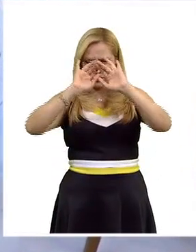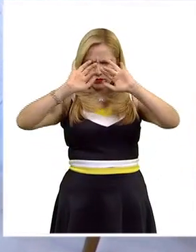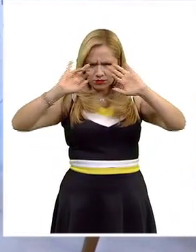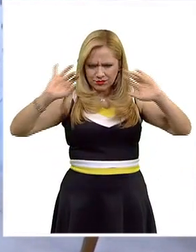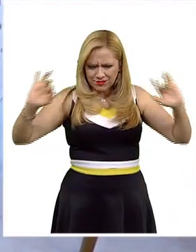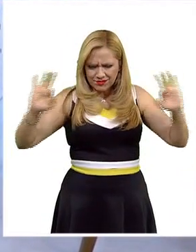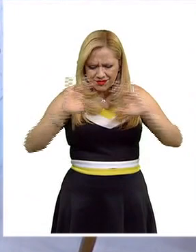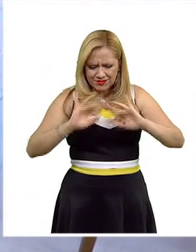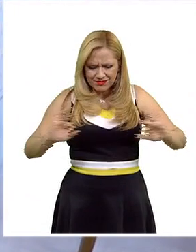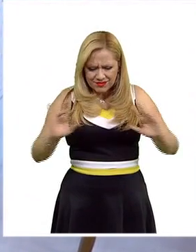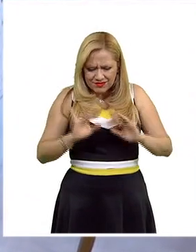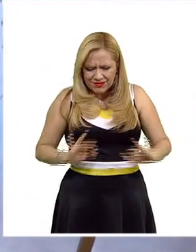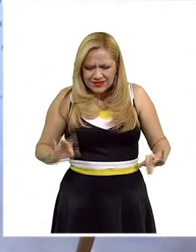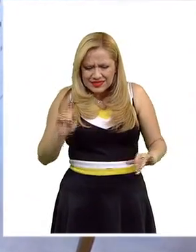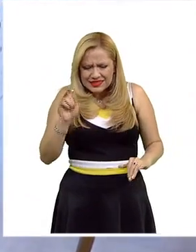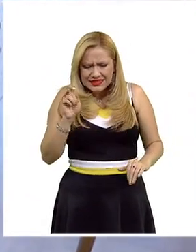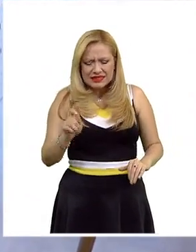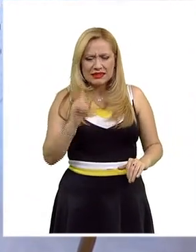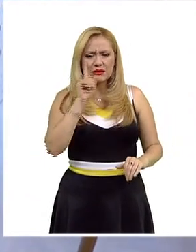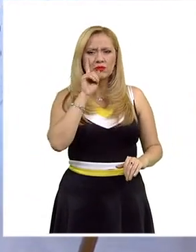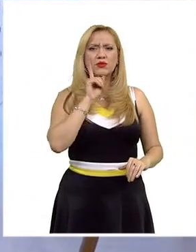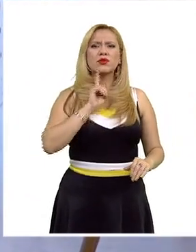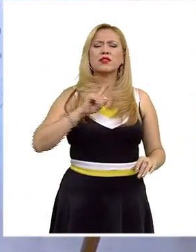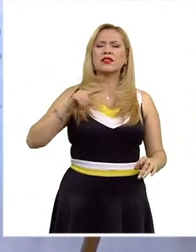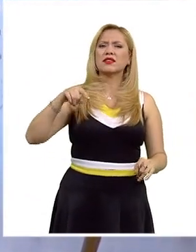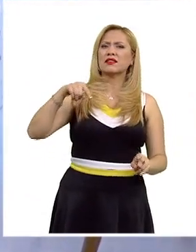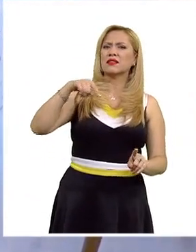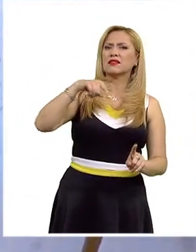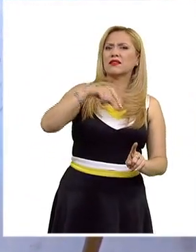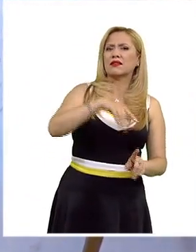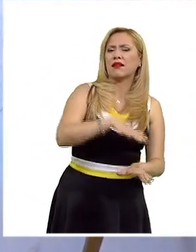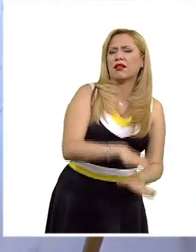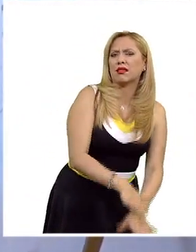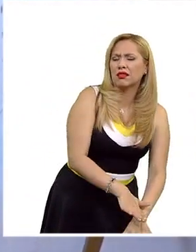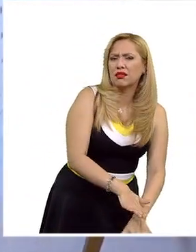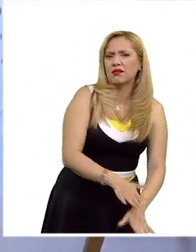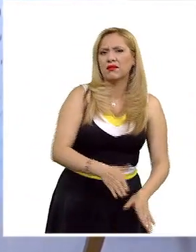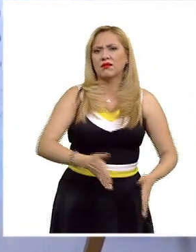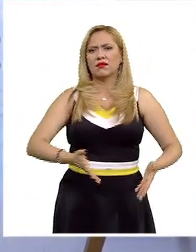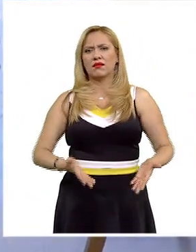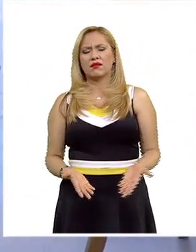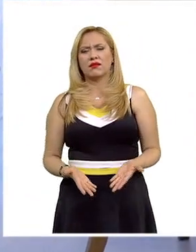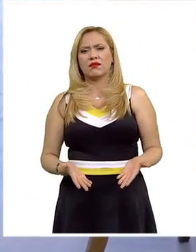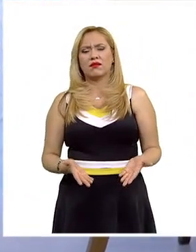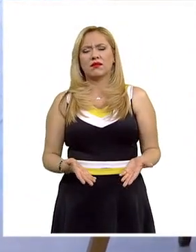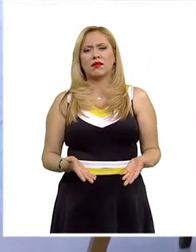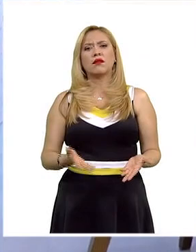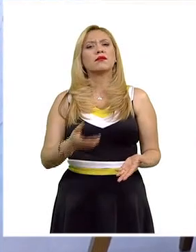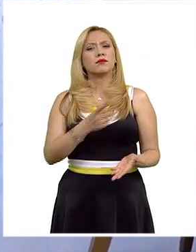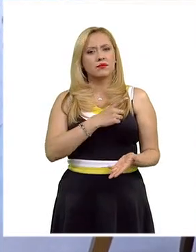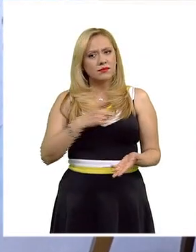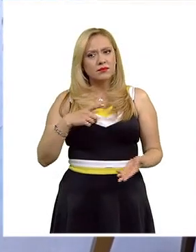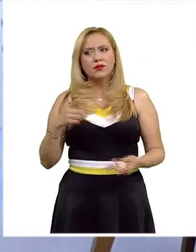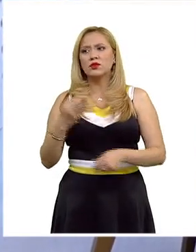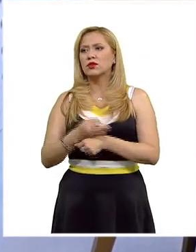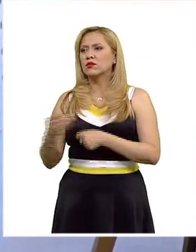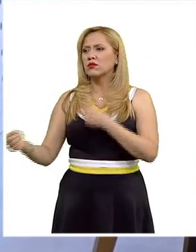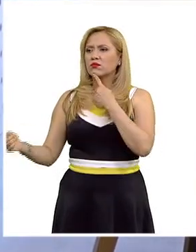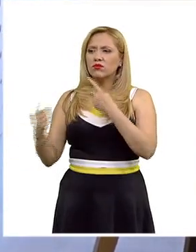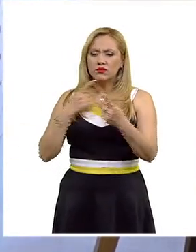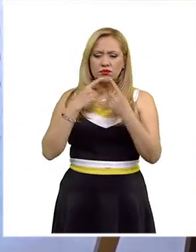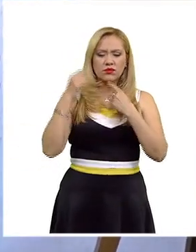de las relaciones de género que han colocado a las mujeres en un lugar subordinante. Y creo que eso es lo que hay que discutir en este